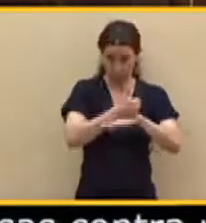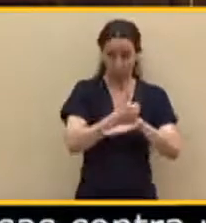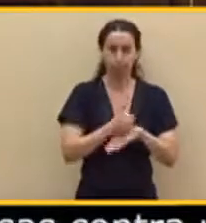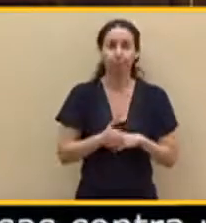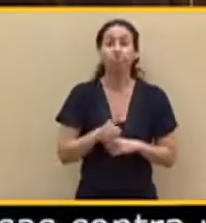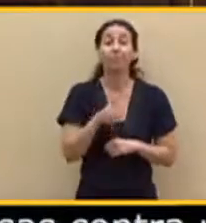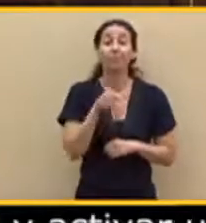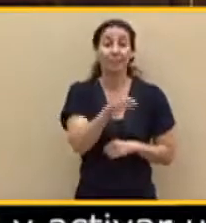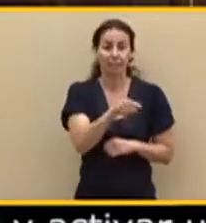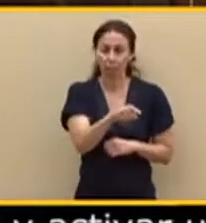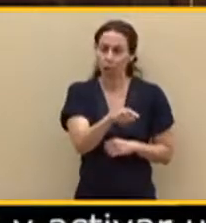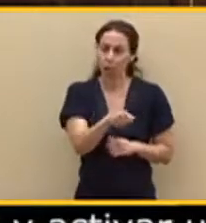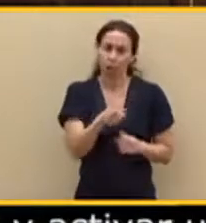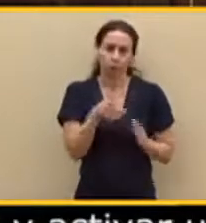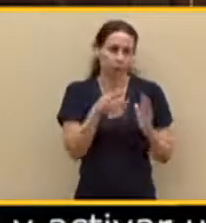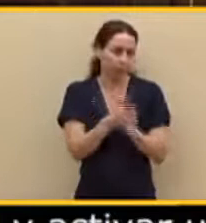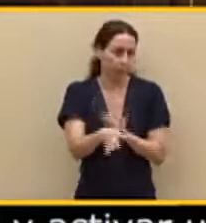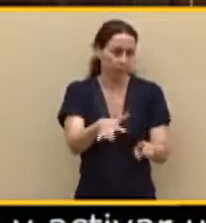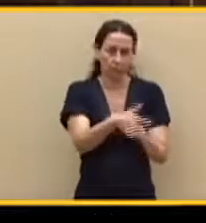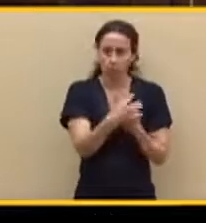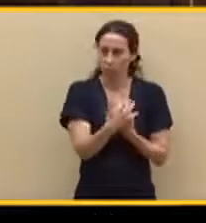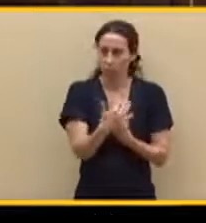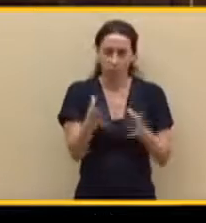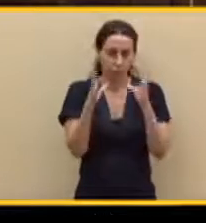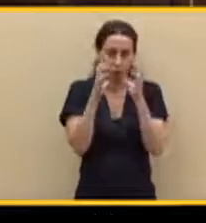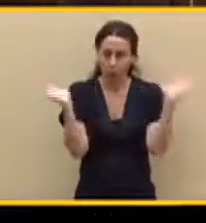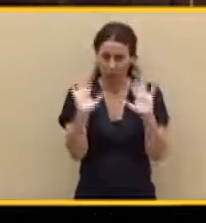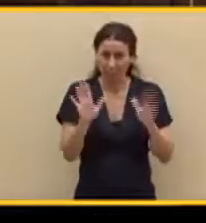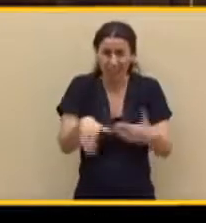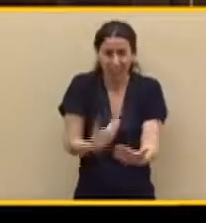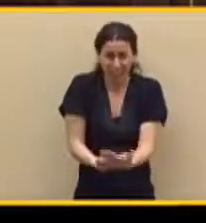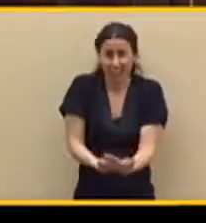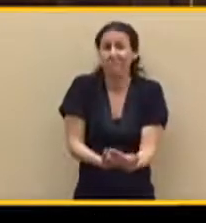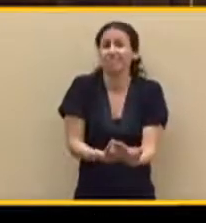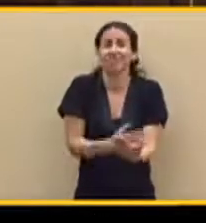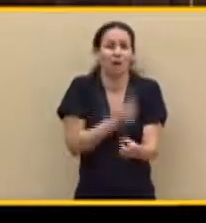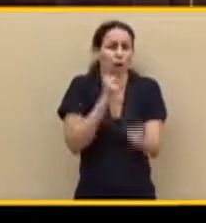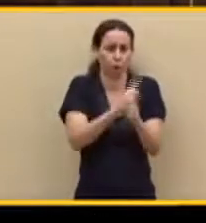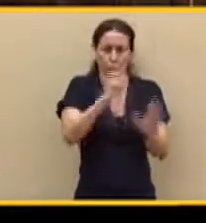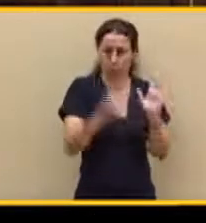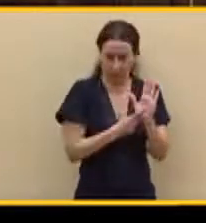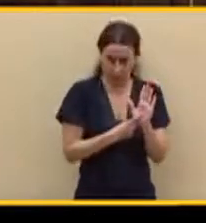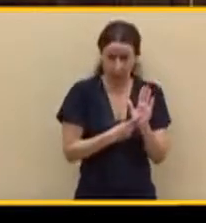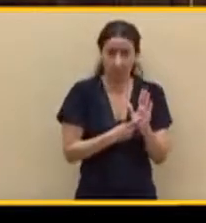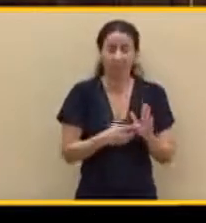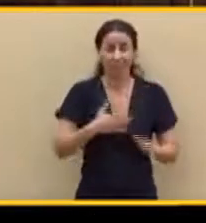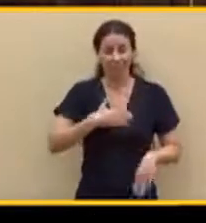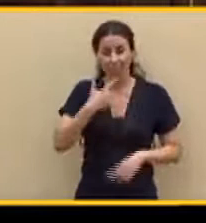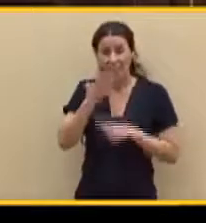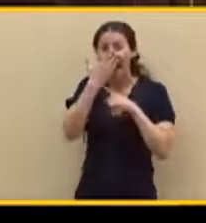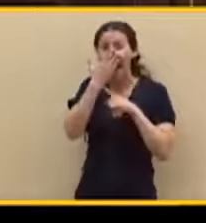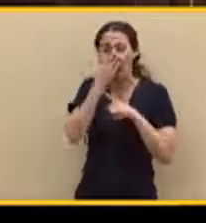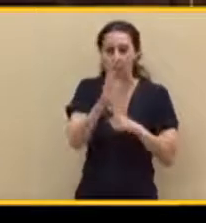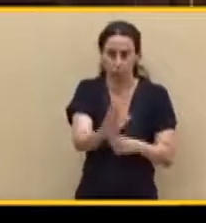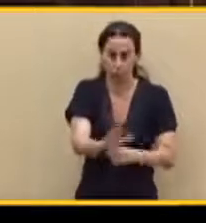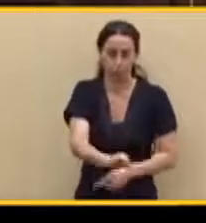es repugnante, señorías, es que está fuera de la ley. Y permítanme que les diga que su actitud, señor presidente del